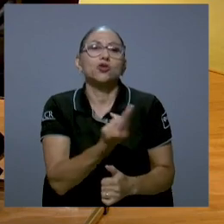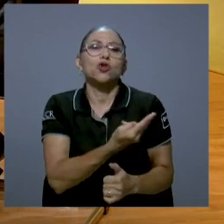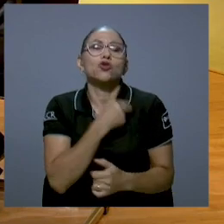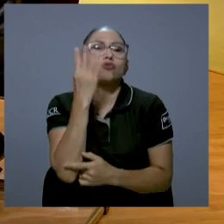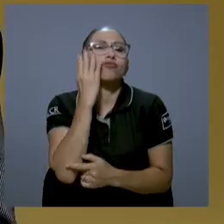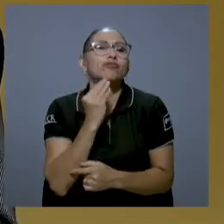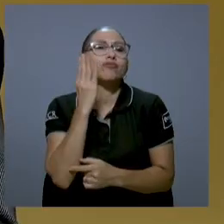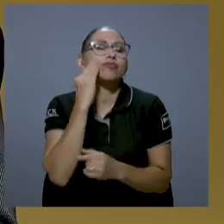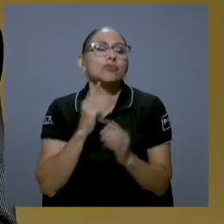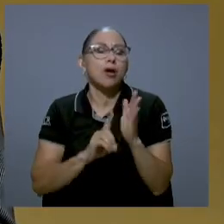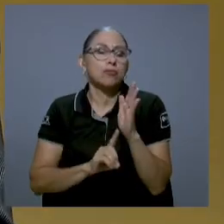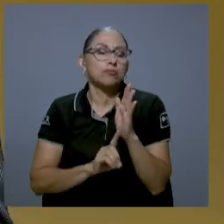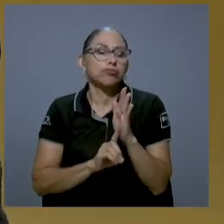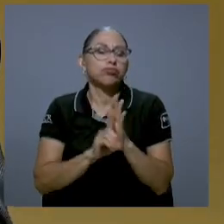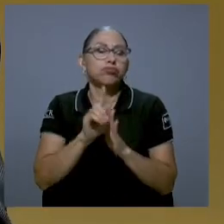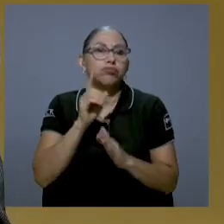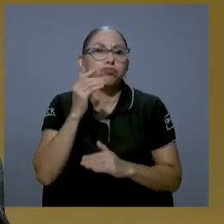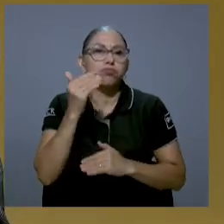todos esos